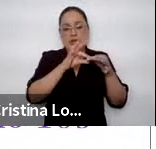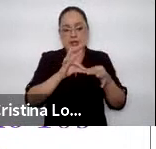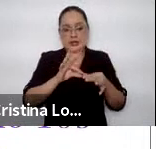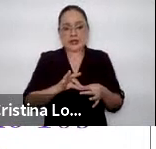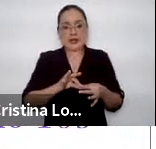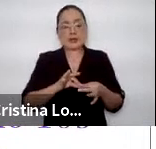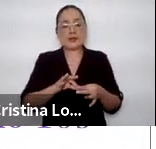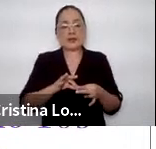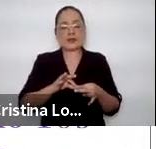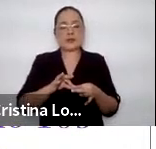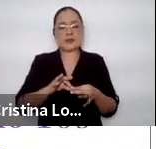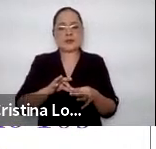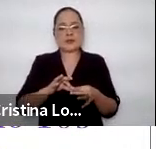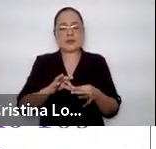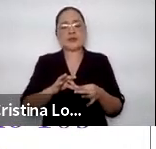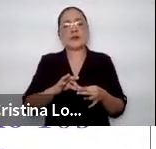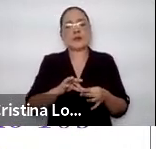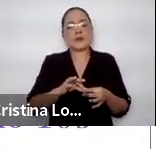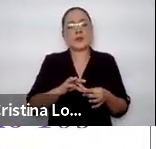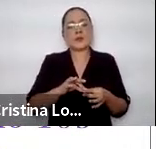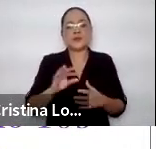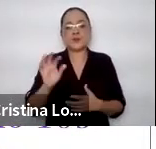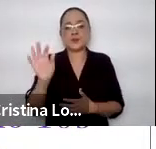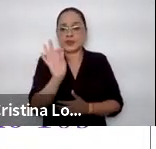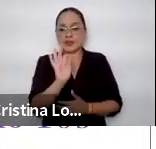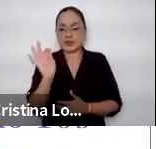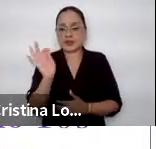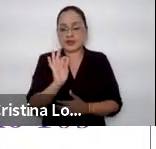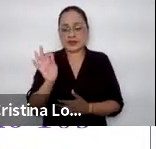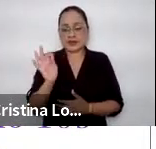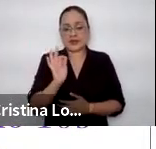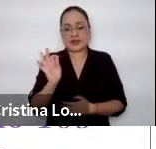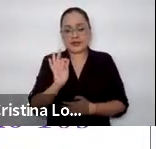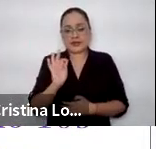destacar que si bien estos